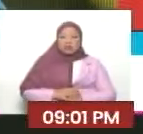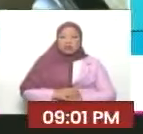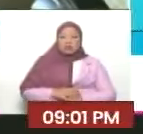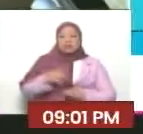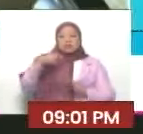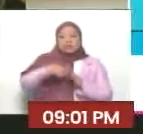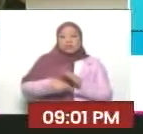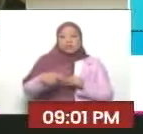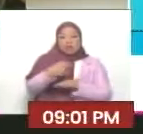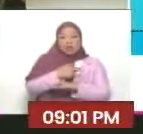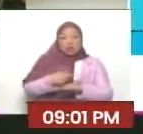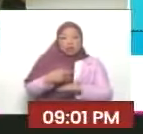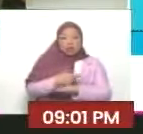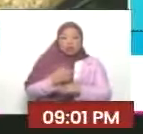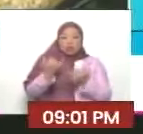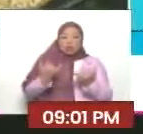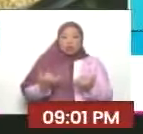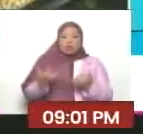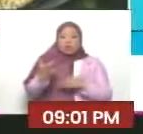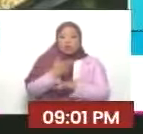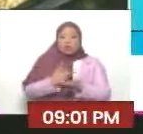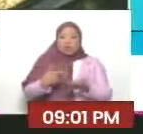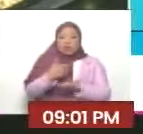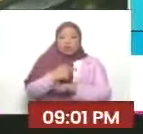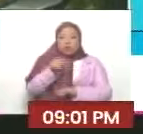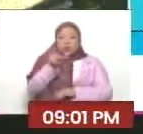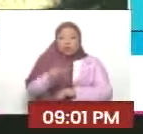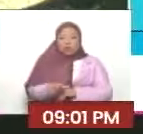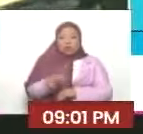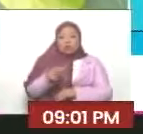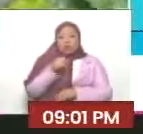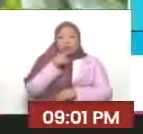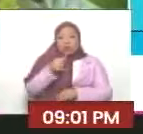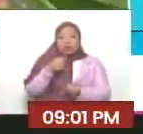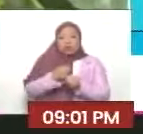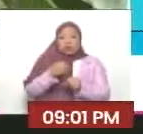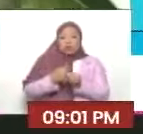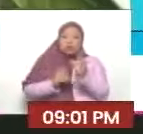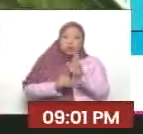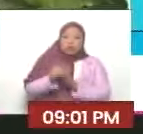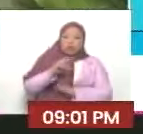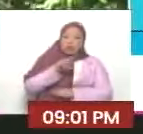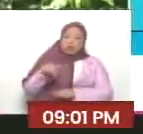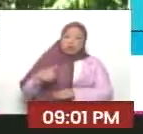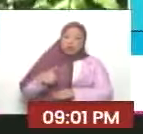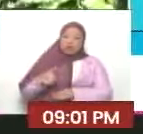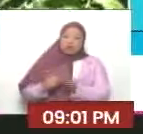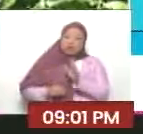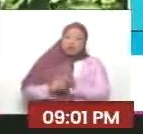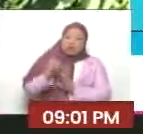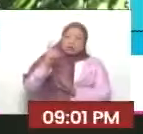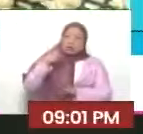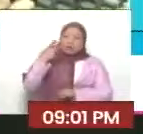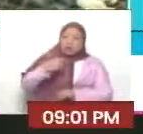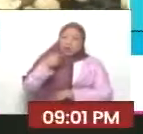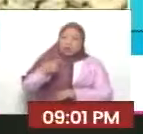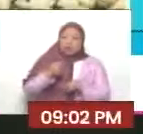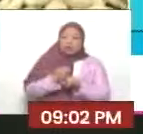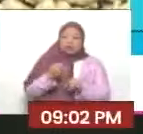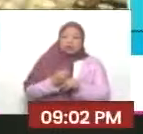Por medio de la gobernación, por medio del gobernador Héctor Rodríguez, ha venido desarrollando unas